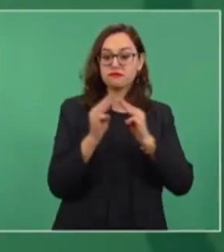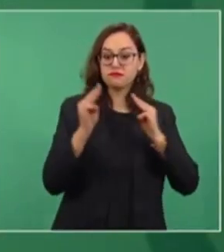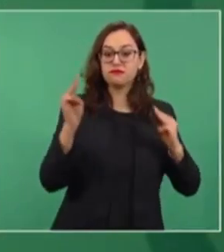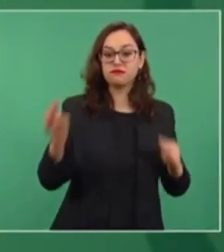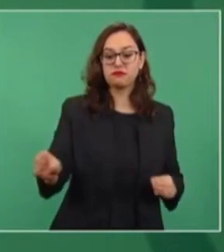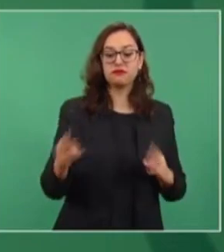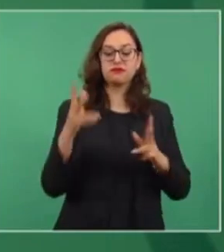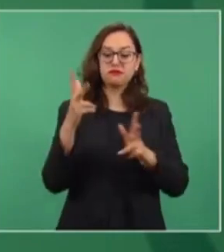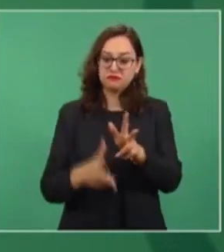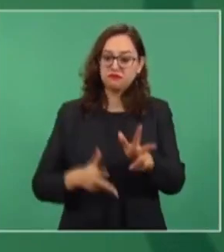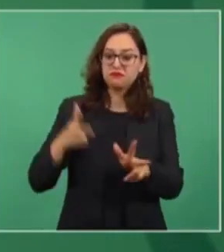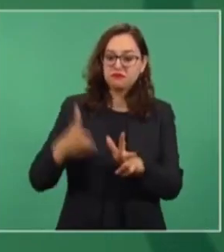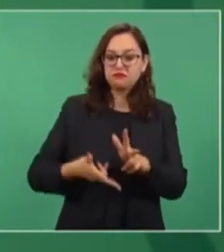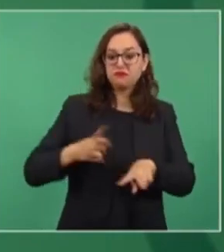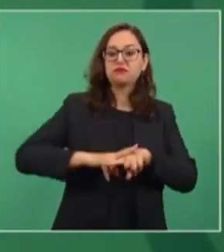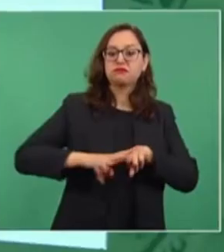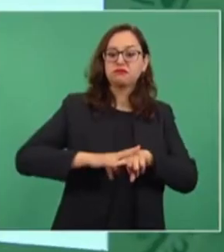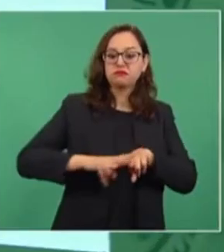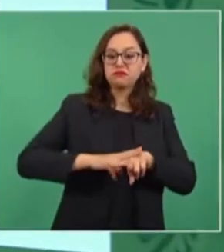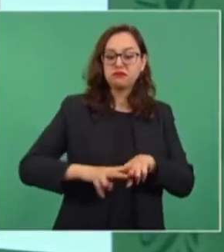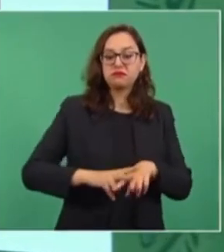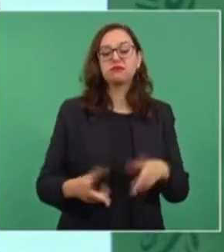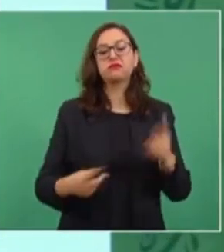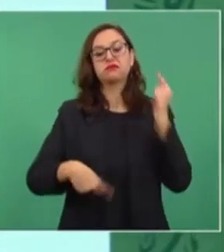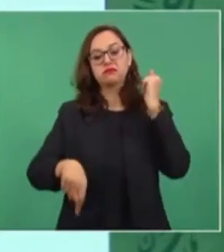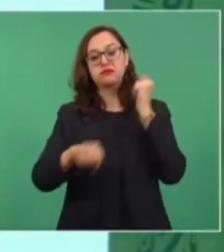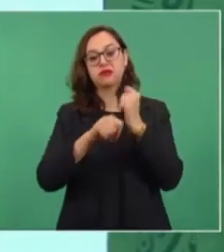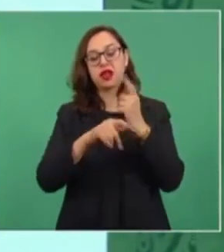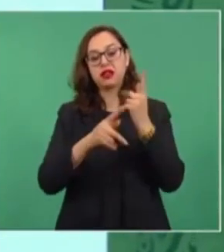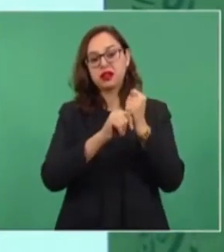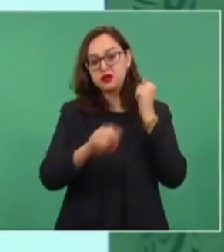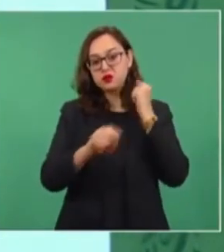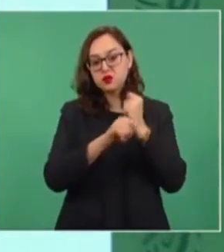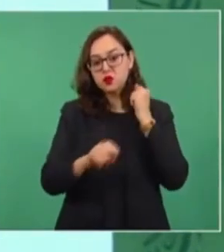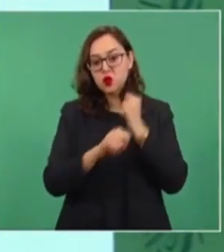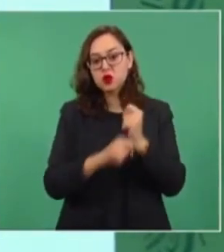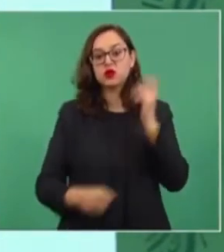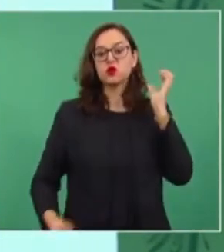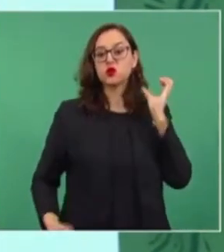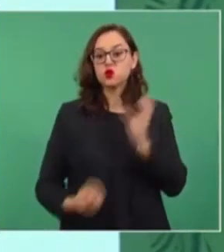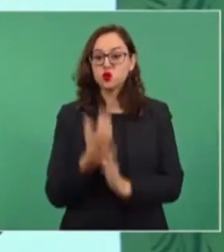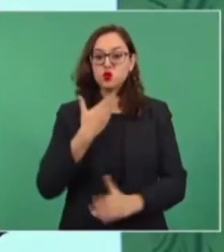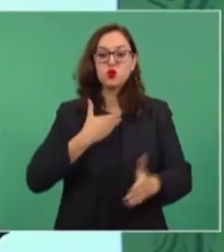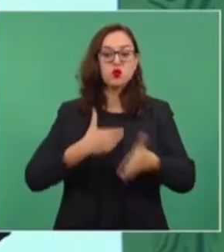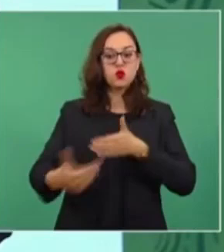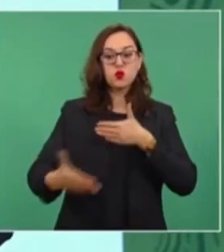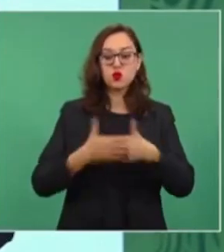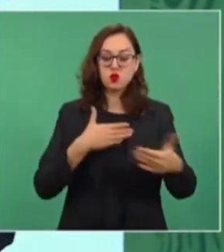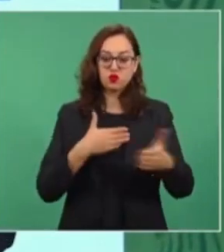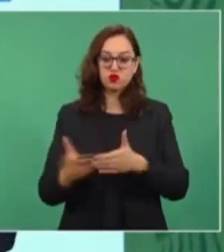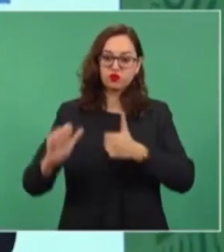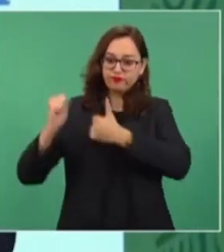vías férreas para trenes modernos en el país.